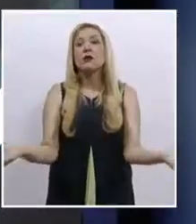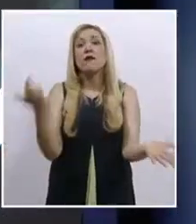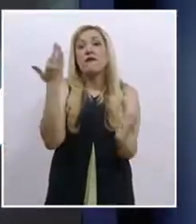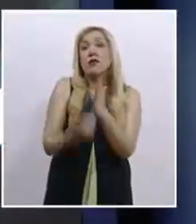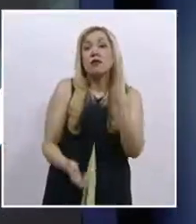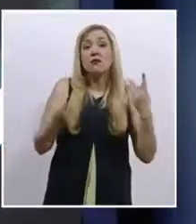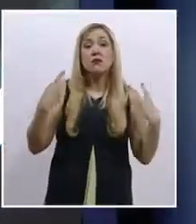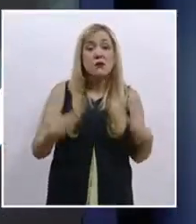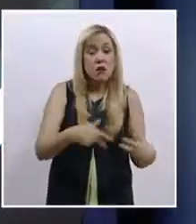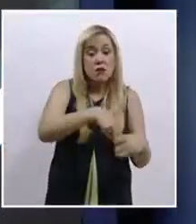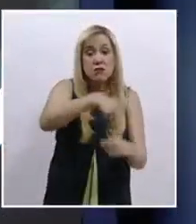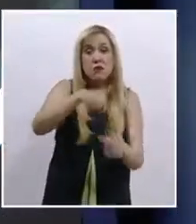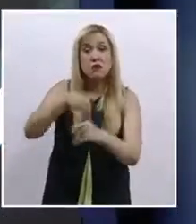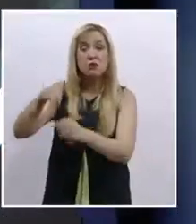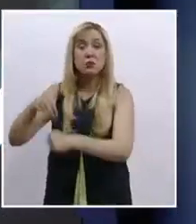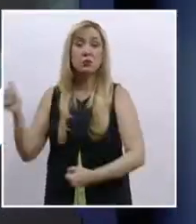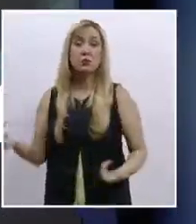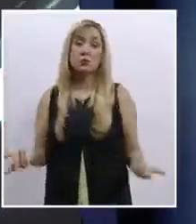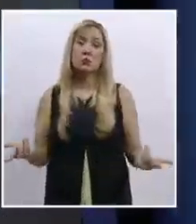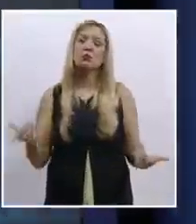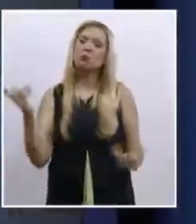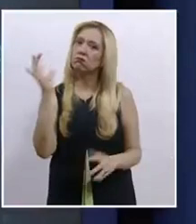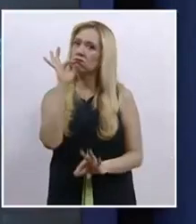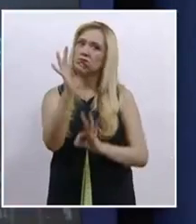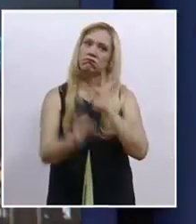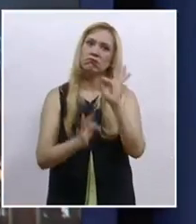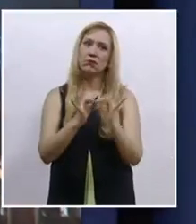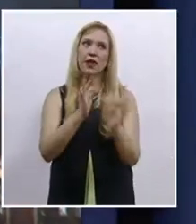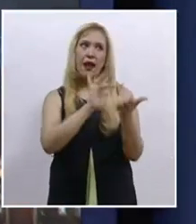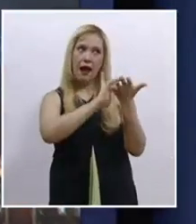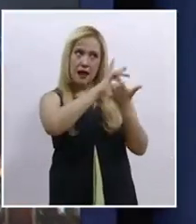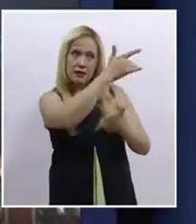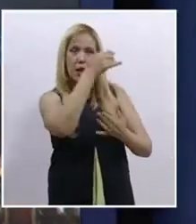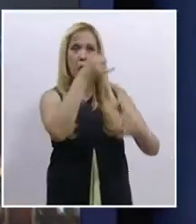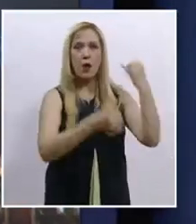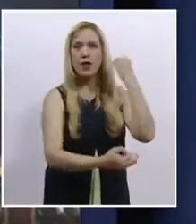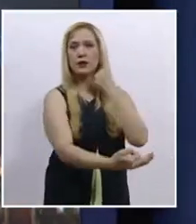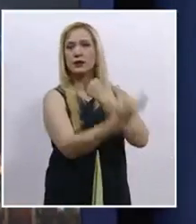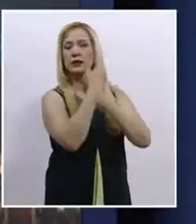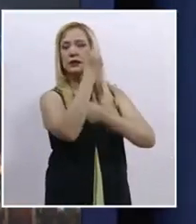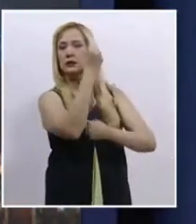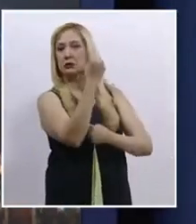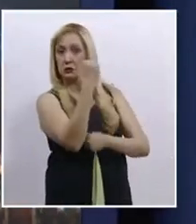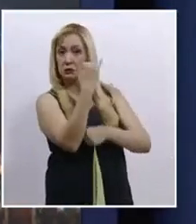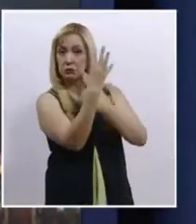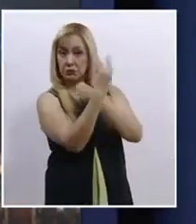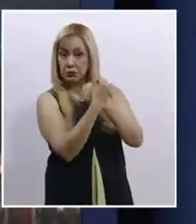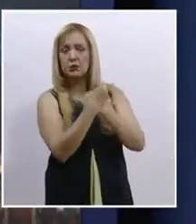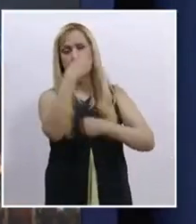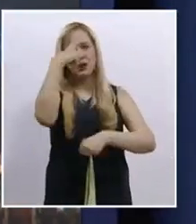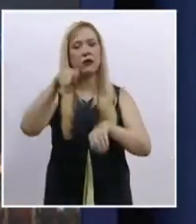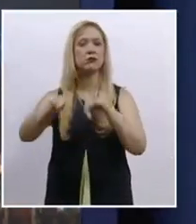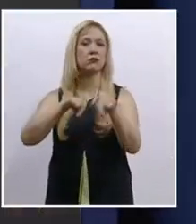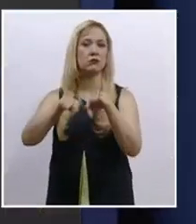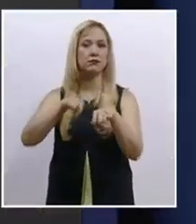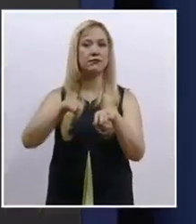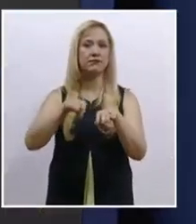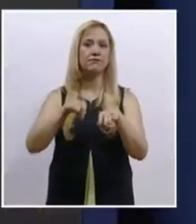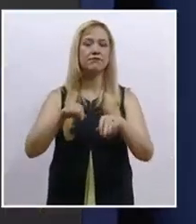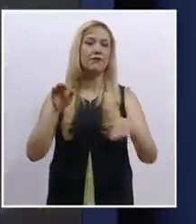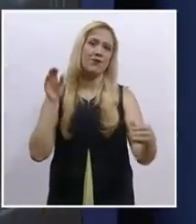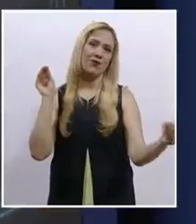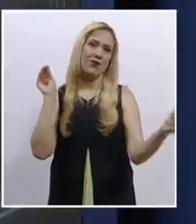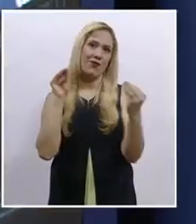asunto lo pudieron resolver en estricto cumplimiento al acuerdo dictado por un juzgado dentro de un juicio de amparo. Y ahí está mi compañera